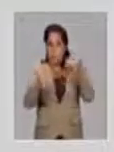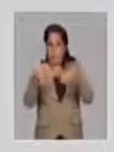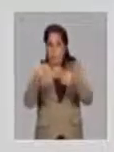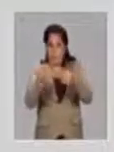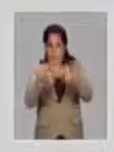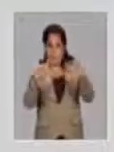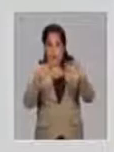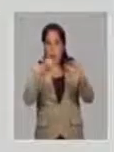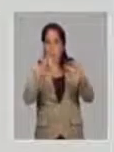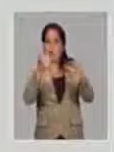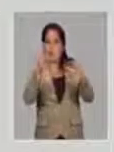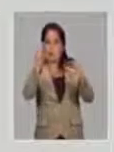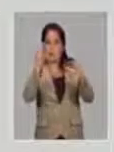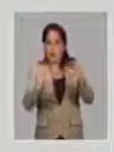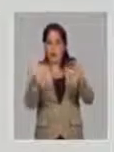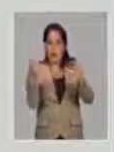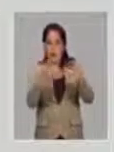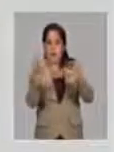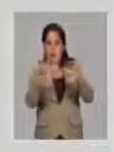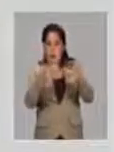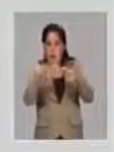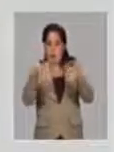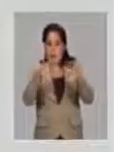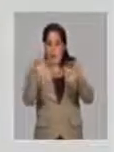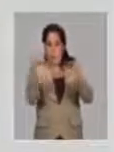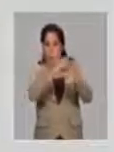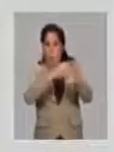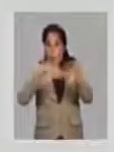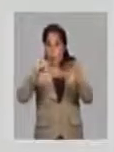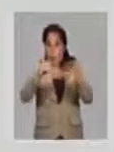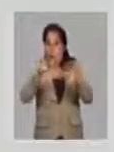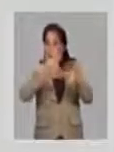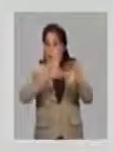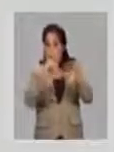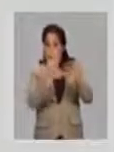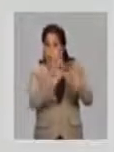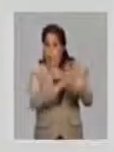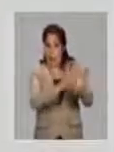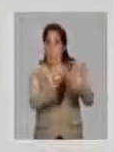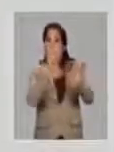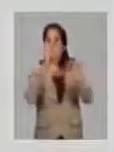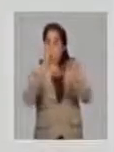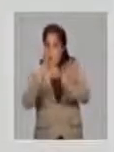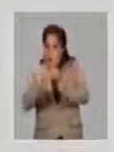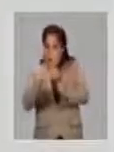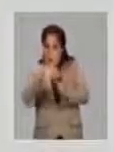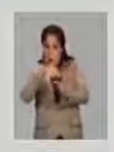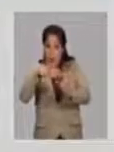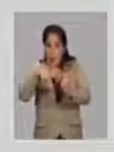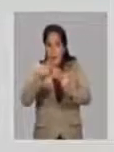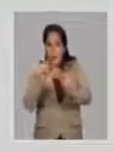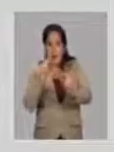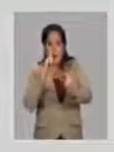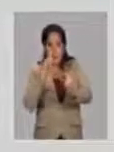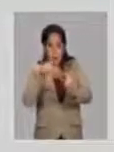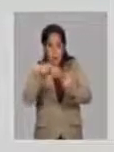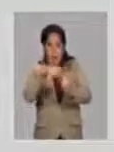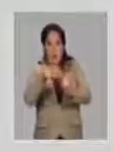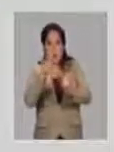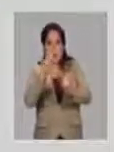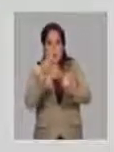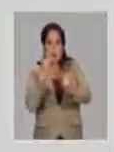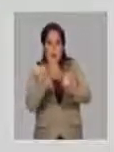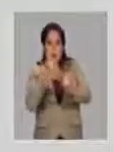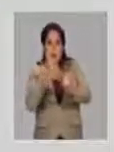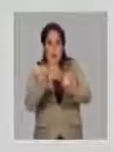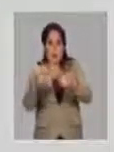amplió a 910 sujetos y que ya hoy el 100% de esos sujetos recibieron su primera dosis y estamos casi terminando